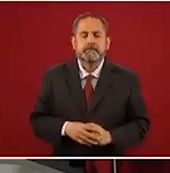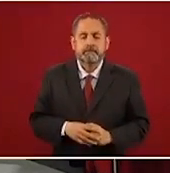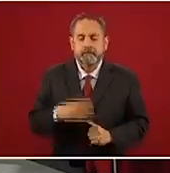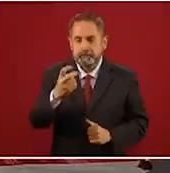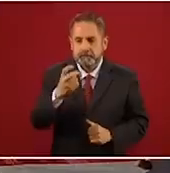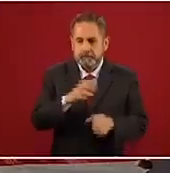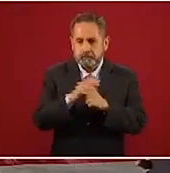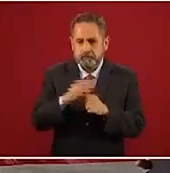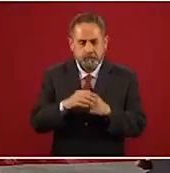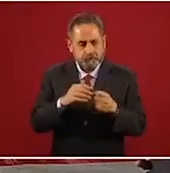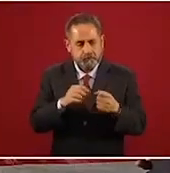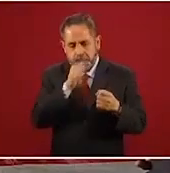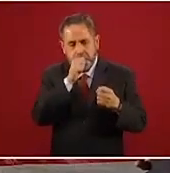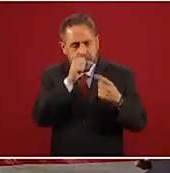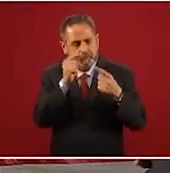Estas inspecciones